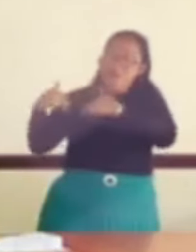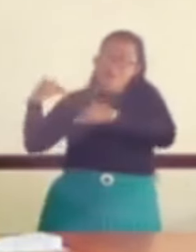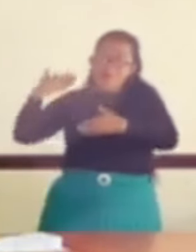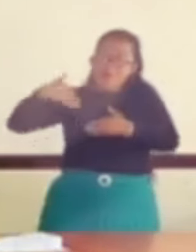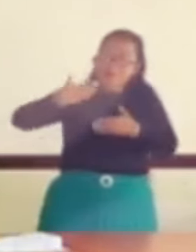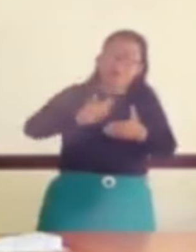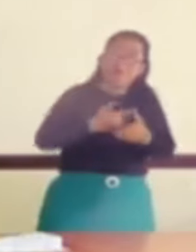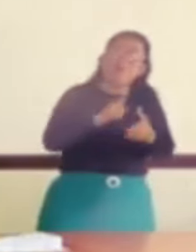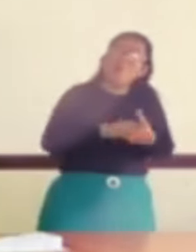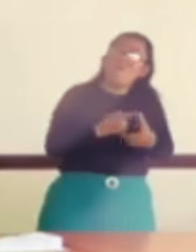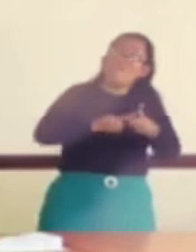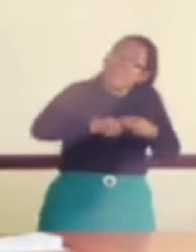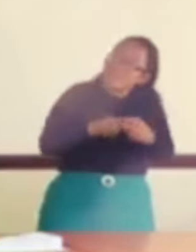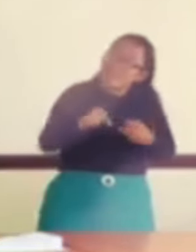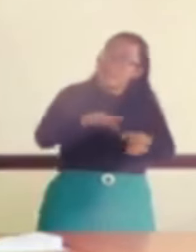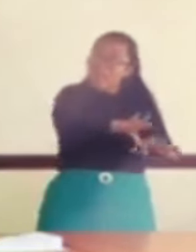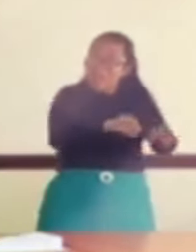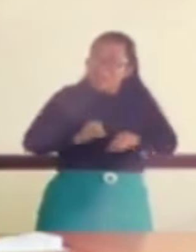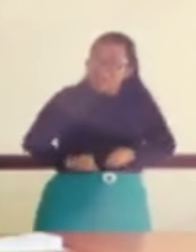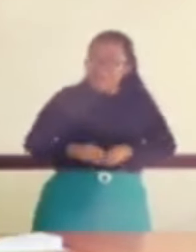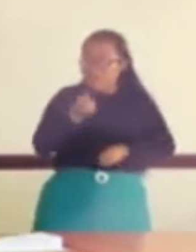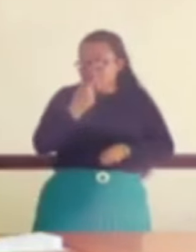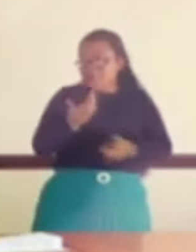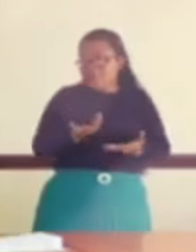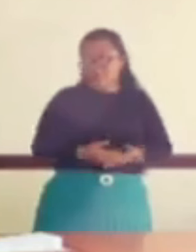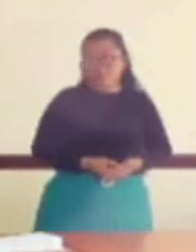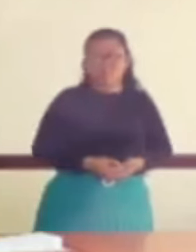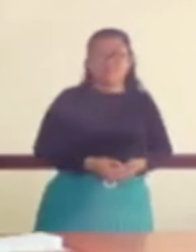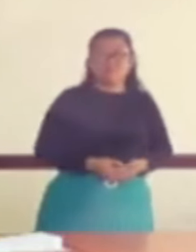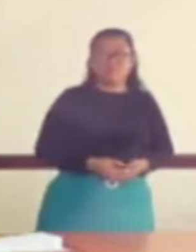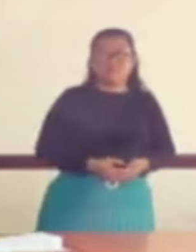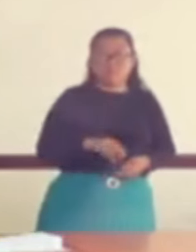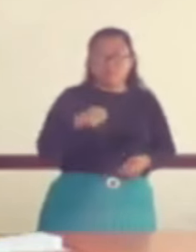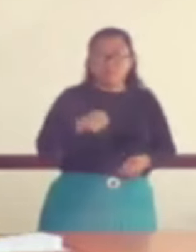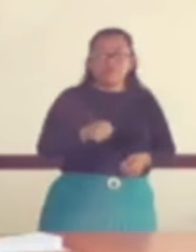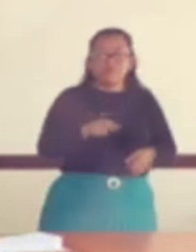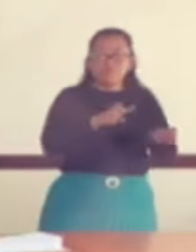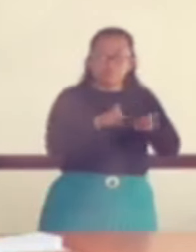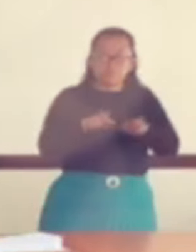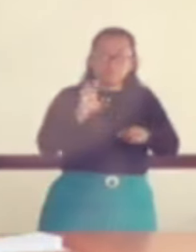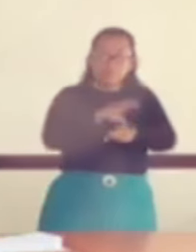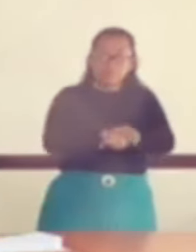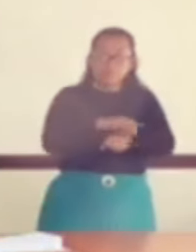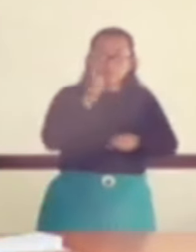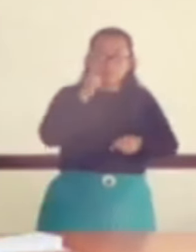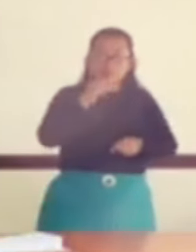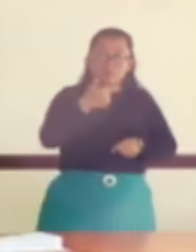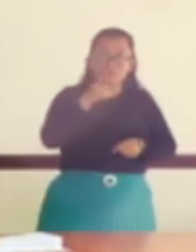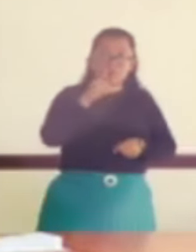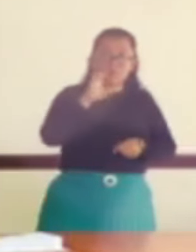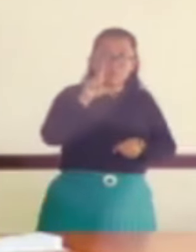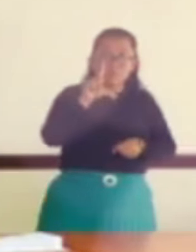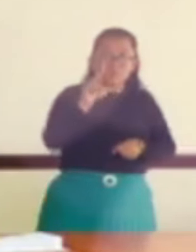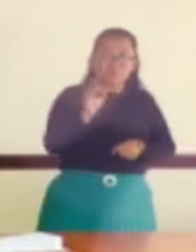la sustracción de estos insumos? Sí, las personas aprehendidas es el señor Adel